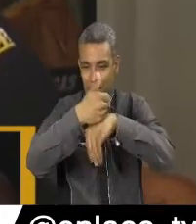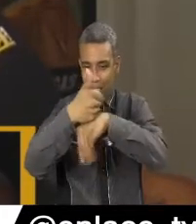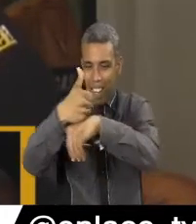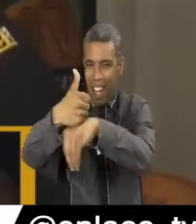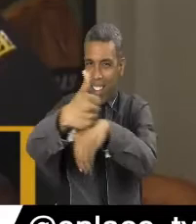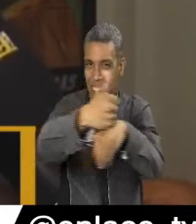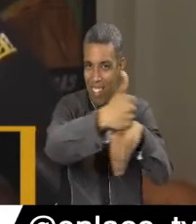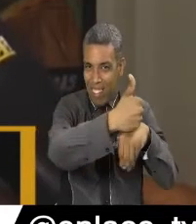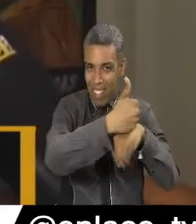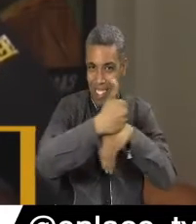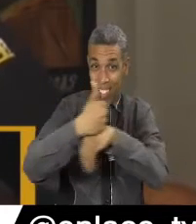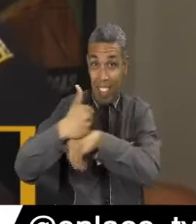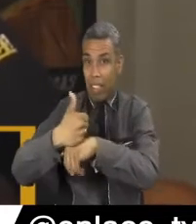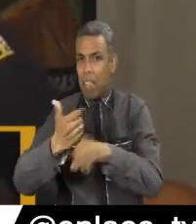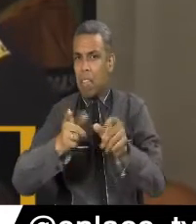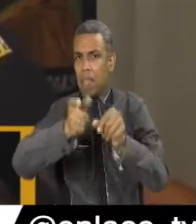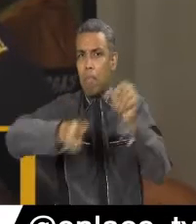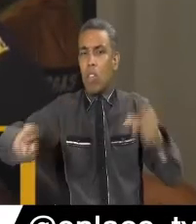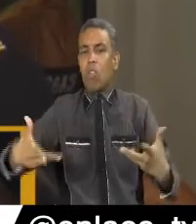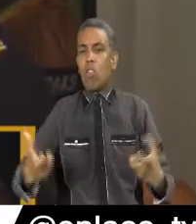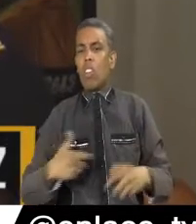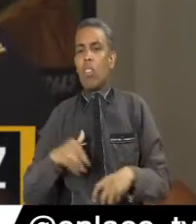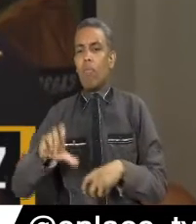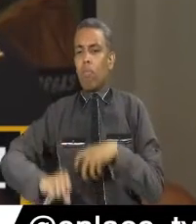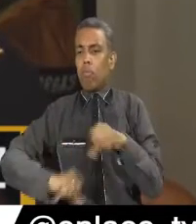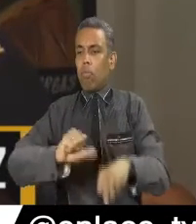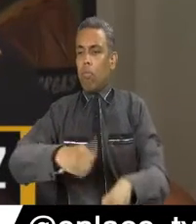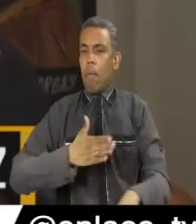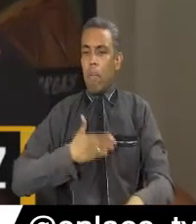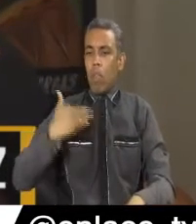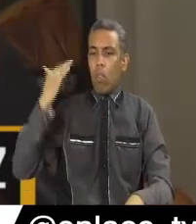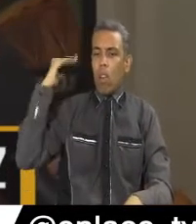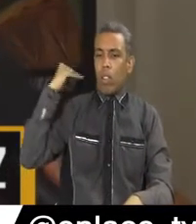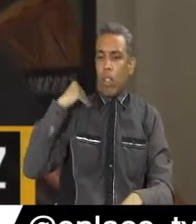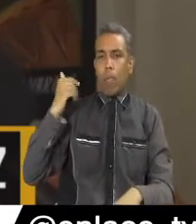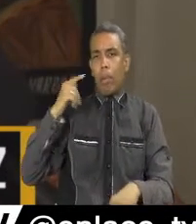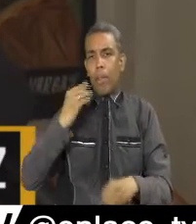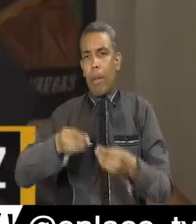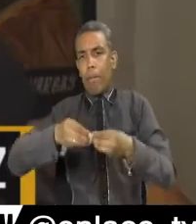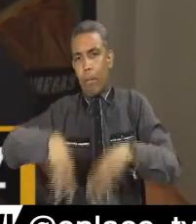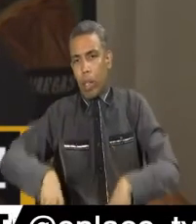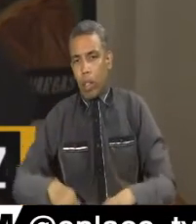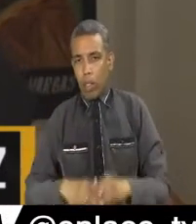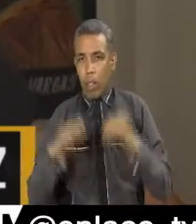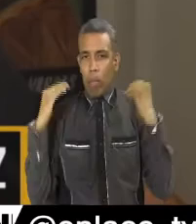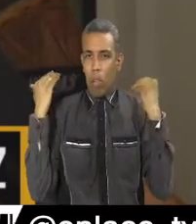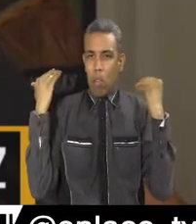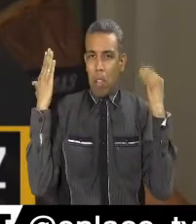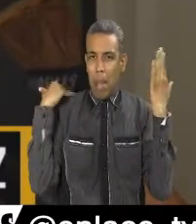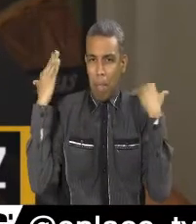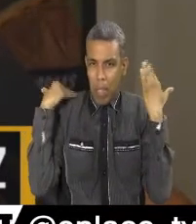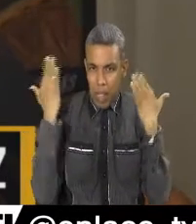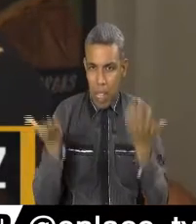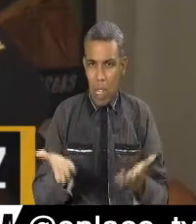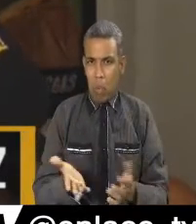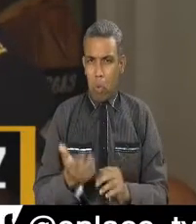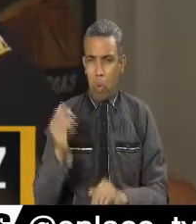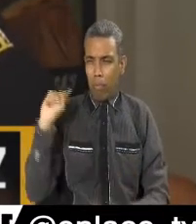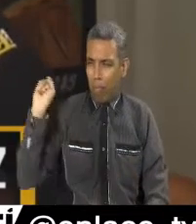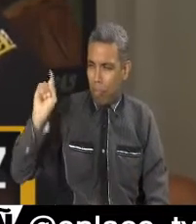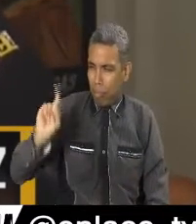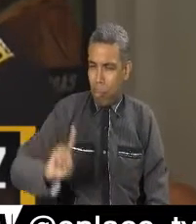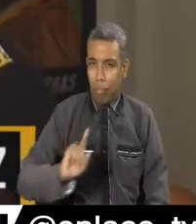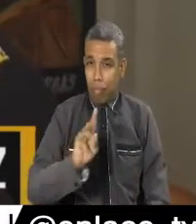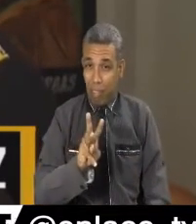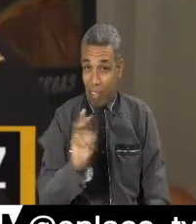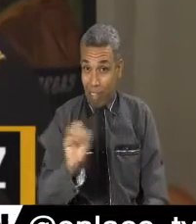tierras, quieren regresar a sus tierras, retomar esas tierras que los campesinos por más de 30 años han